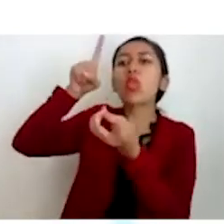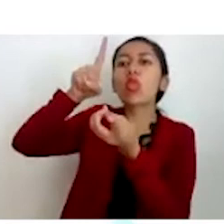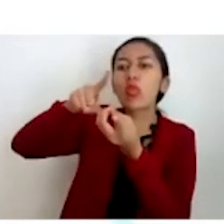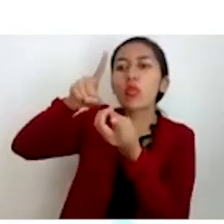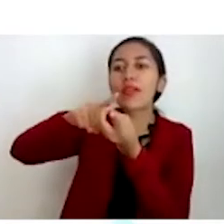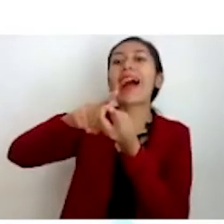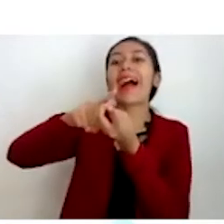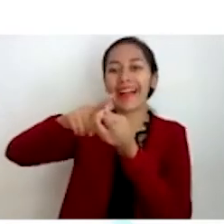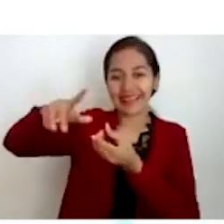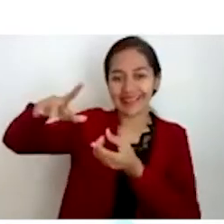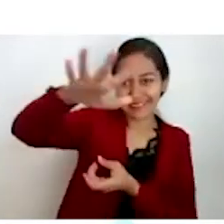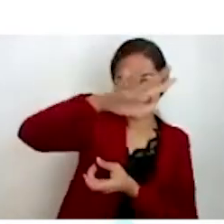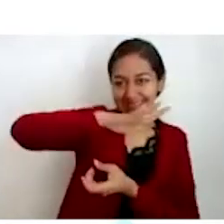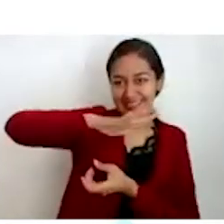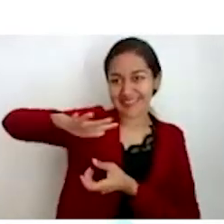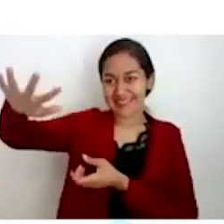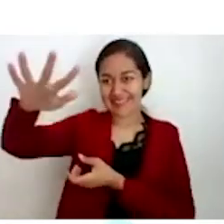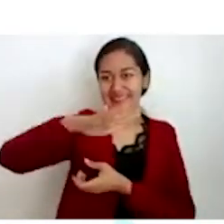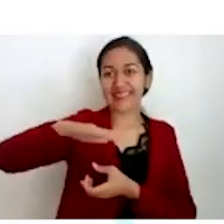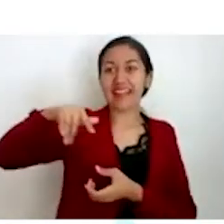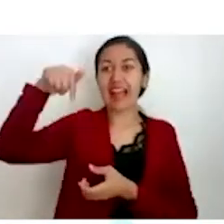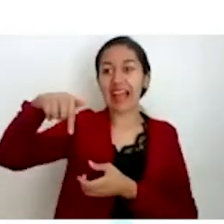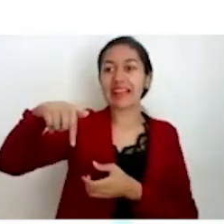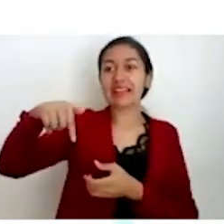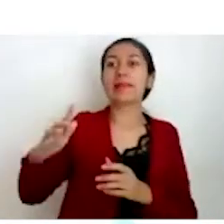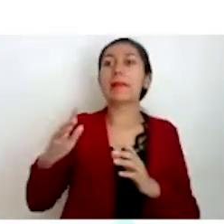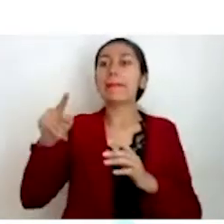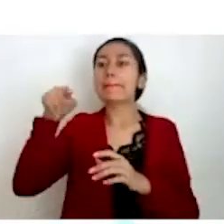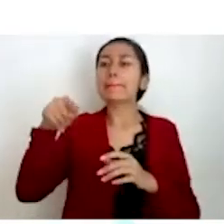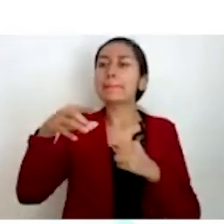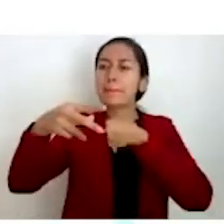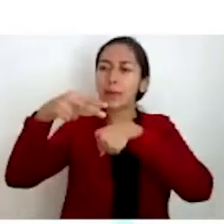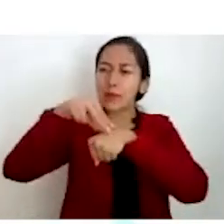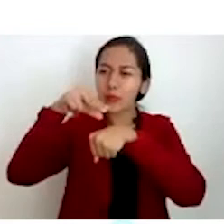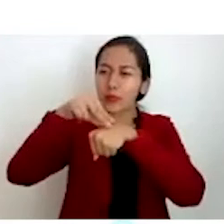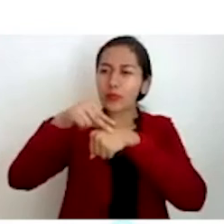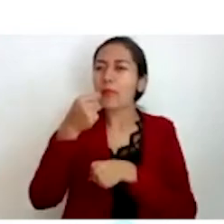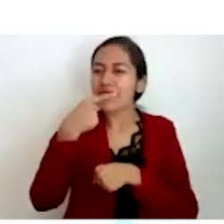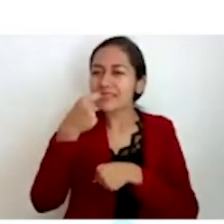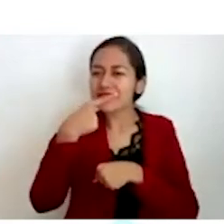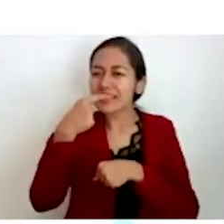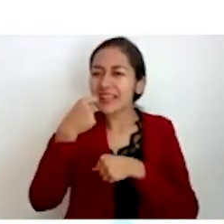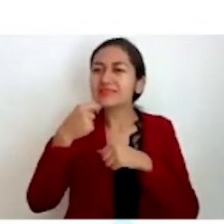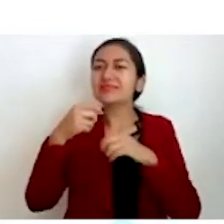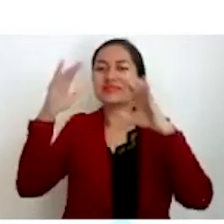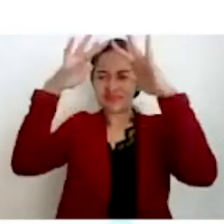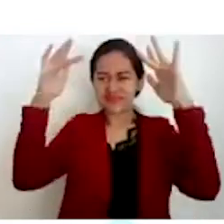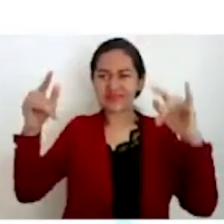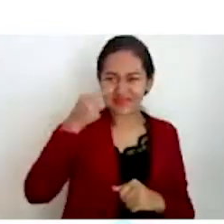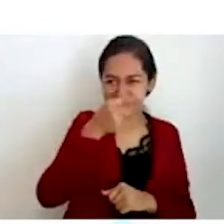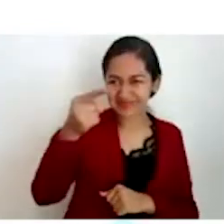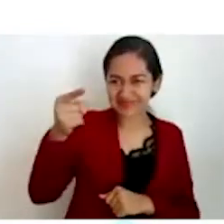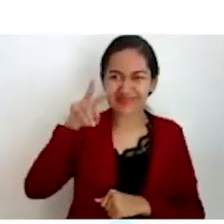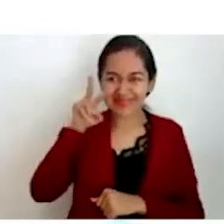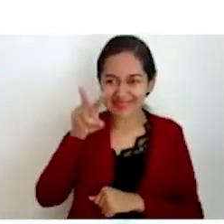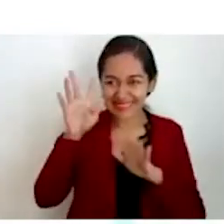ahora el Palacio de Medicina, en el centro, ya lo reconocí en la fachada, como bien sabemos que hoy